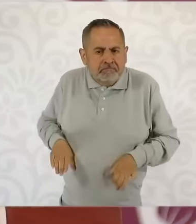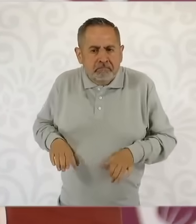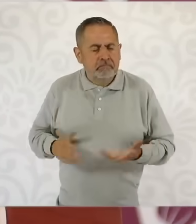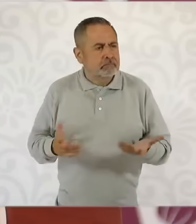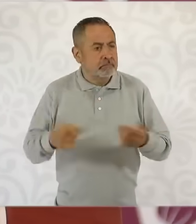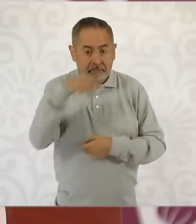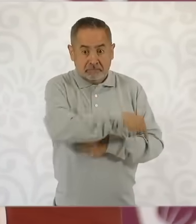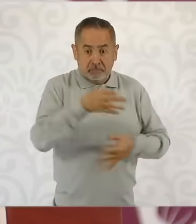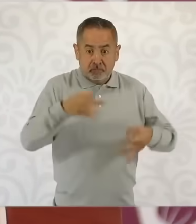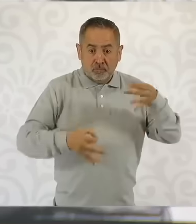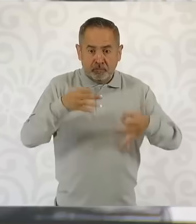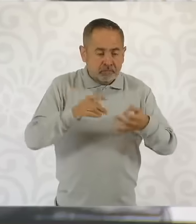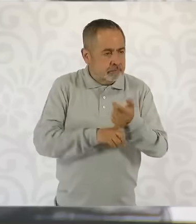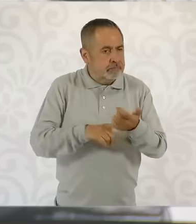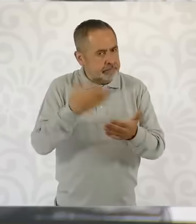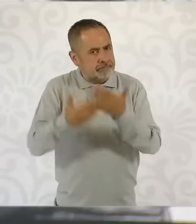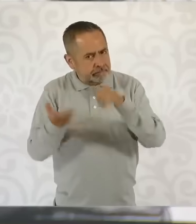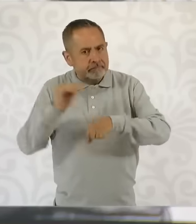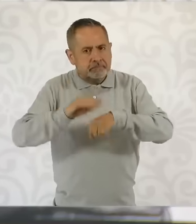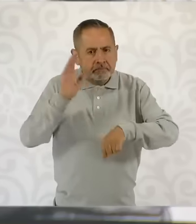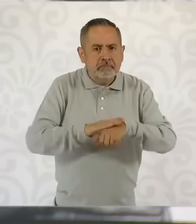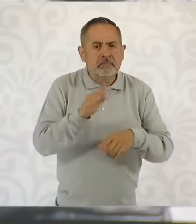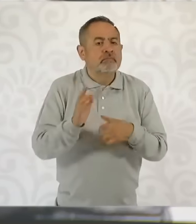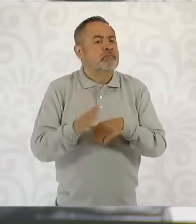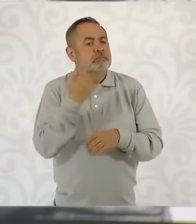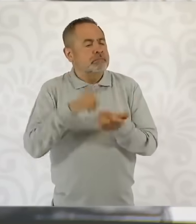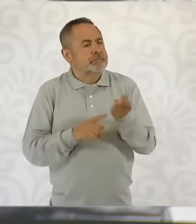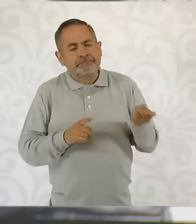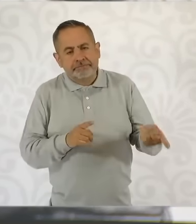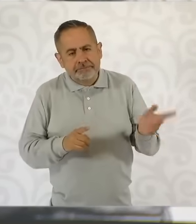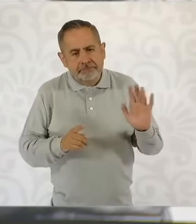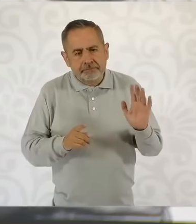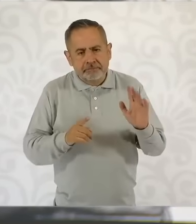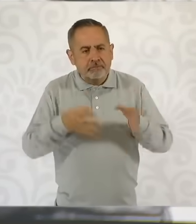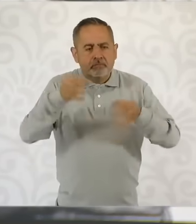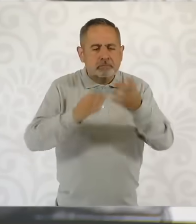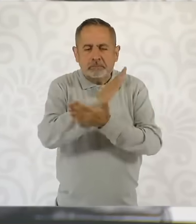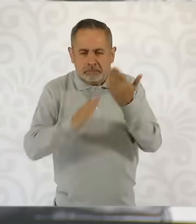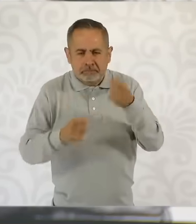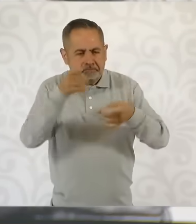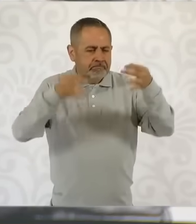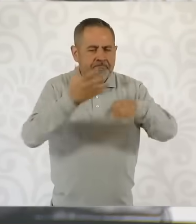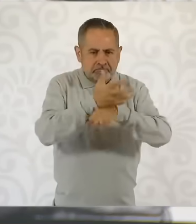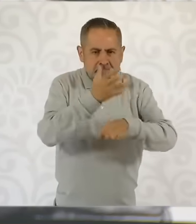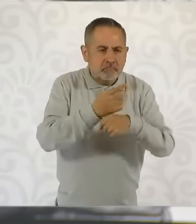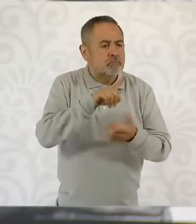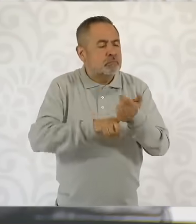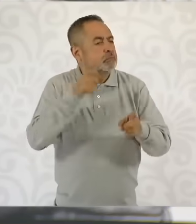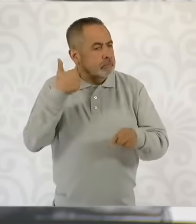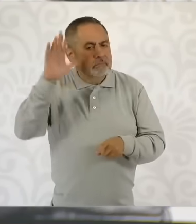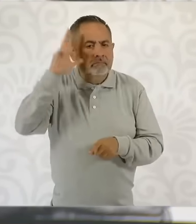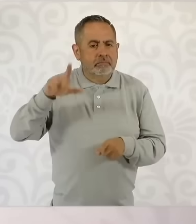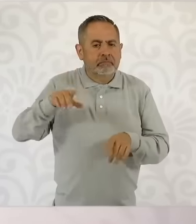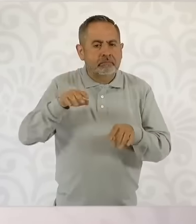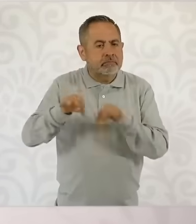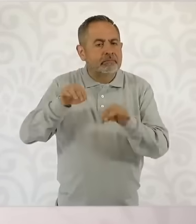juicio de García Luna en Estados Unidos porque no permitieron que esa parte entrara, solamente la parte cuando él fue servidor público